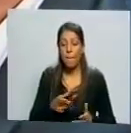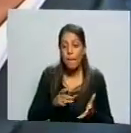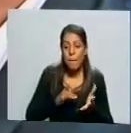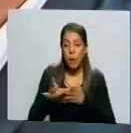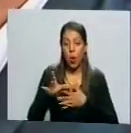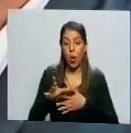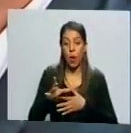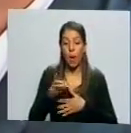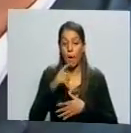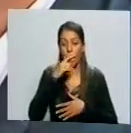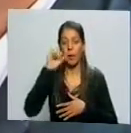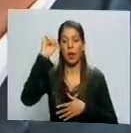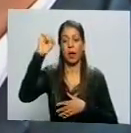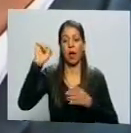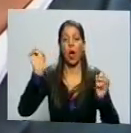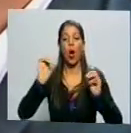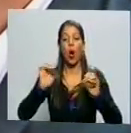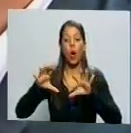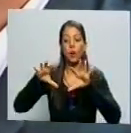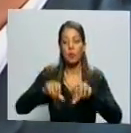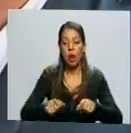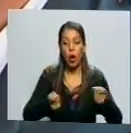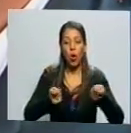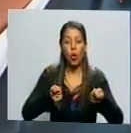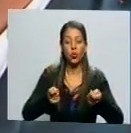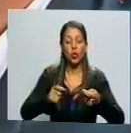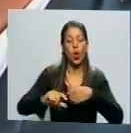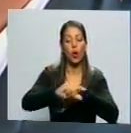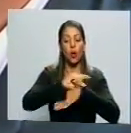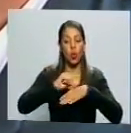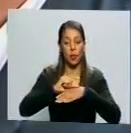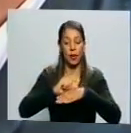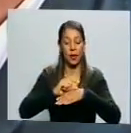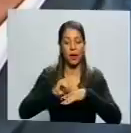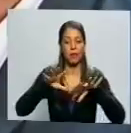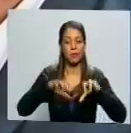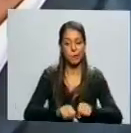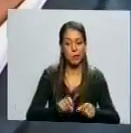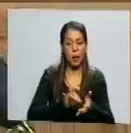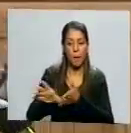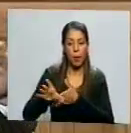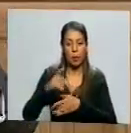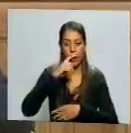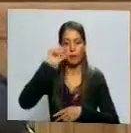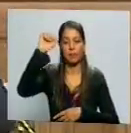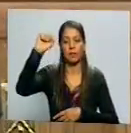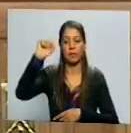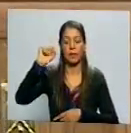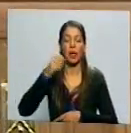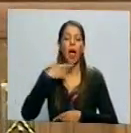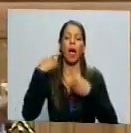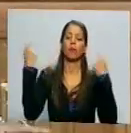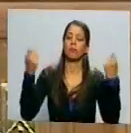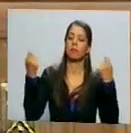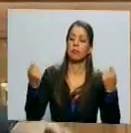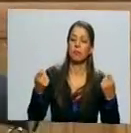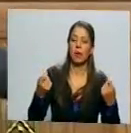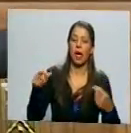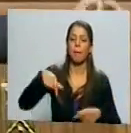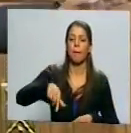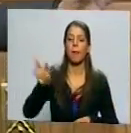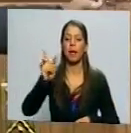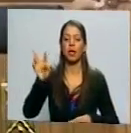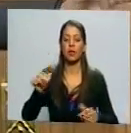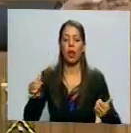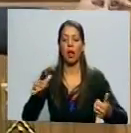o el control de la patria, decirle a los connacionales que ustedes aquí estaban quebrados, aquí estaban en default, aquí